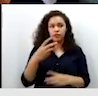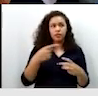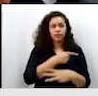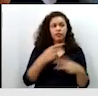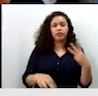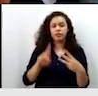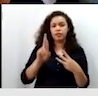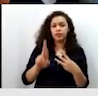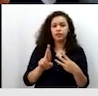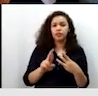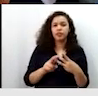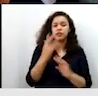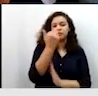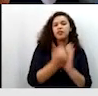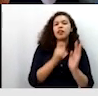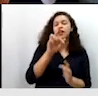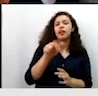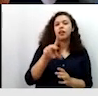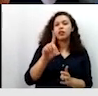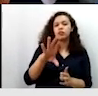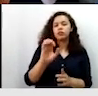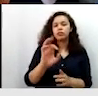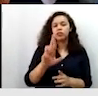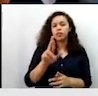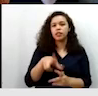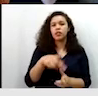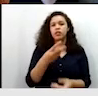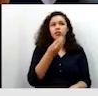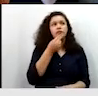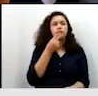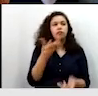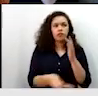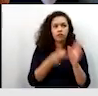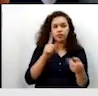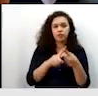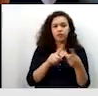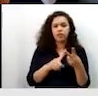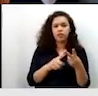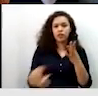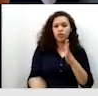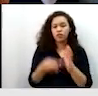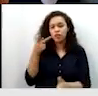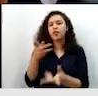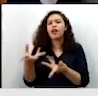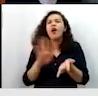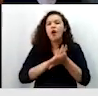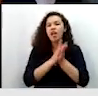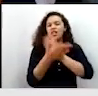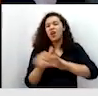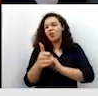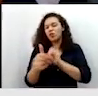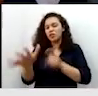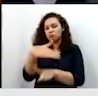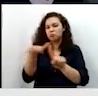Pues reducir es disminuir la generación de este tipo de residuos, reciclar es volverlos a utilizar o transformarlos en otros contextos que